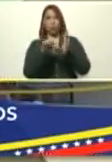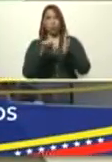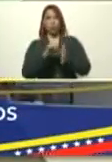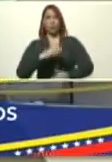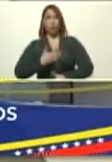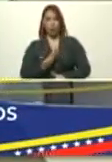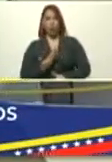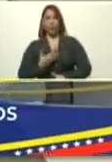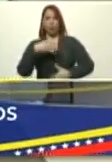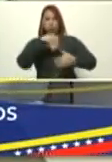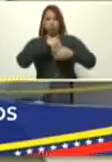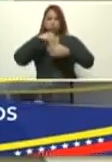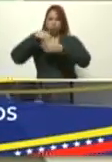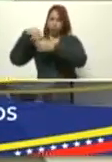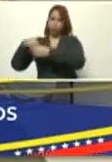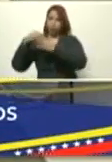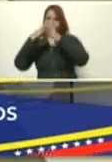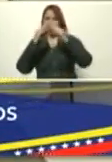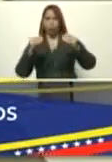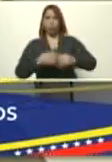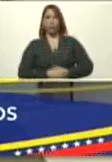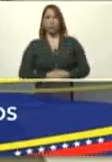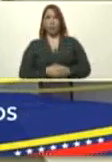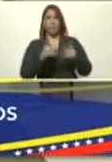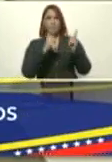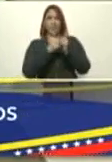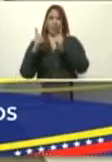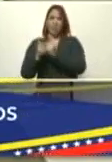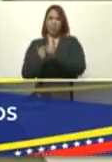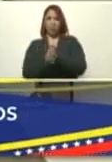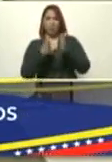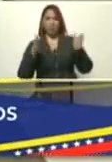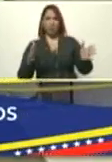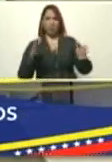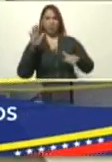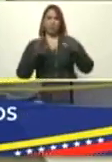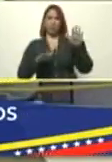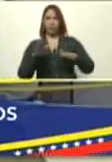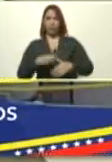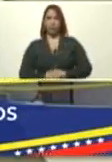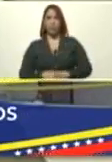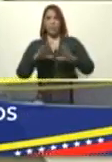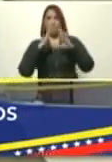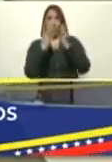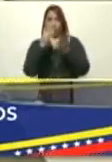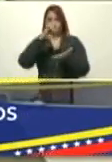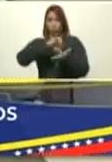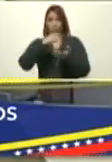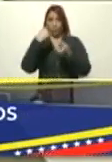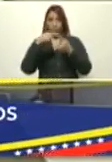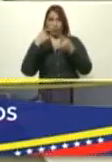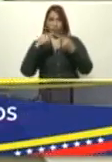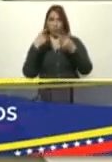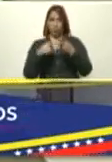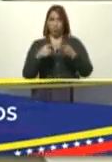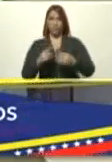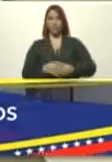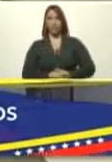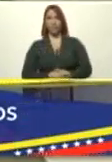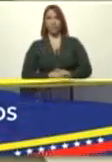caber todos los pequeños, los grandes, los medianos, mundo multicéntrico,